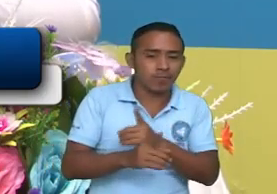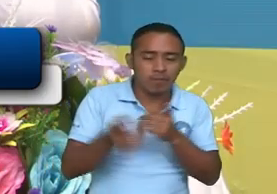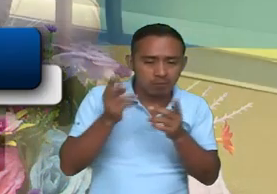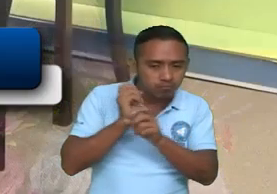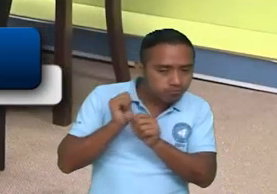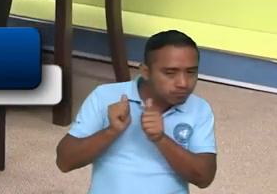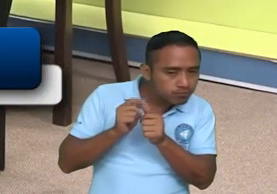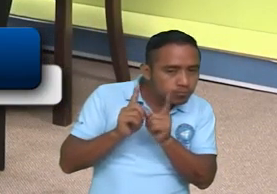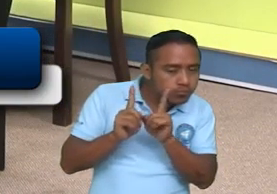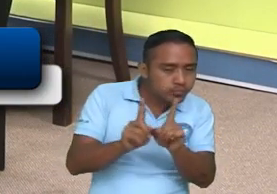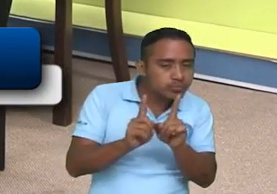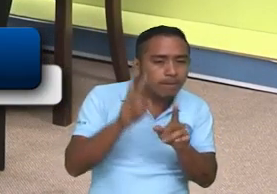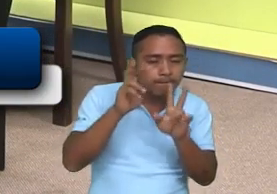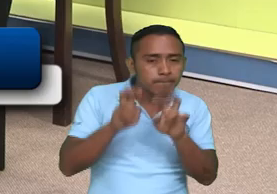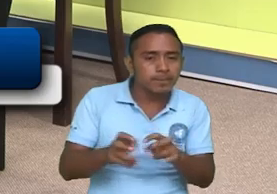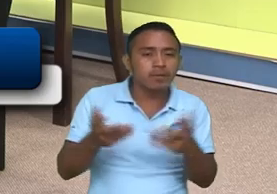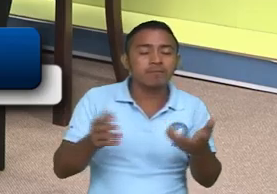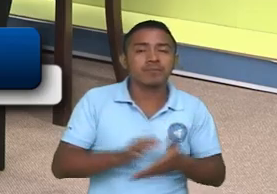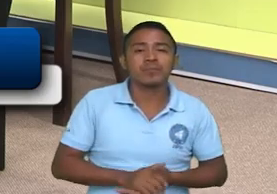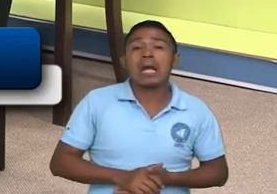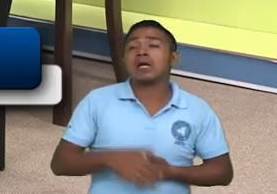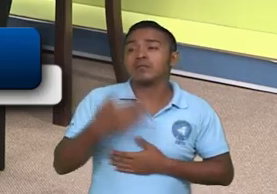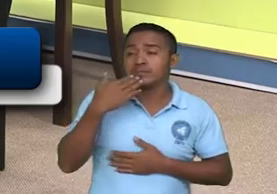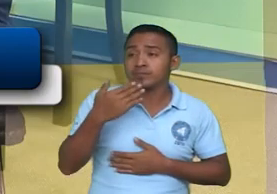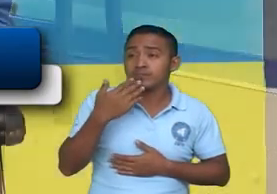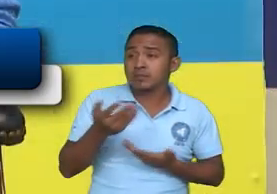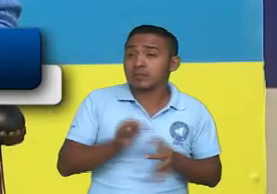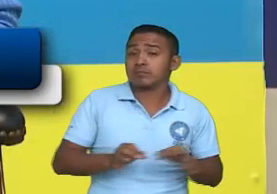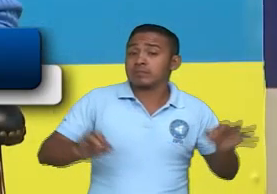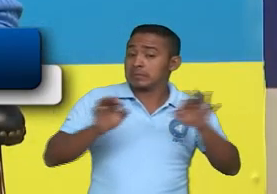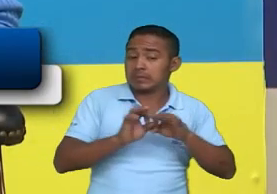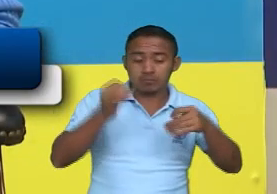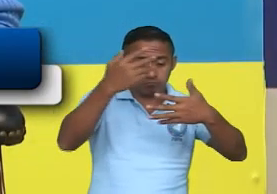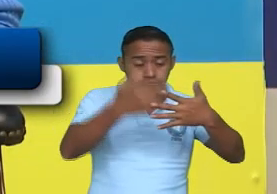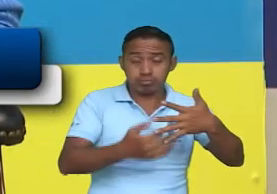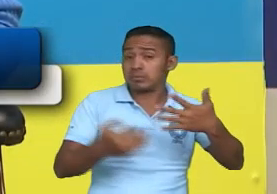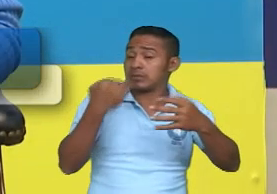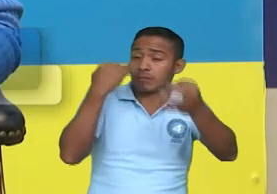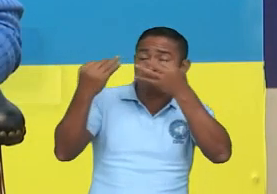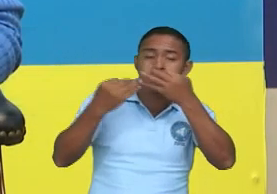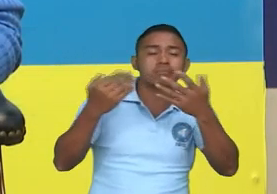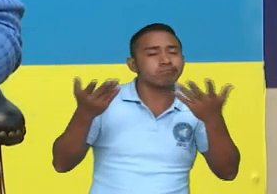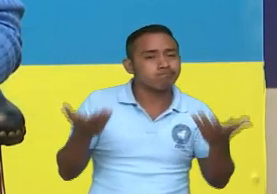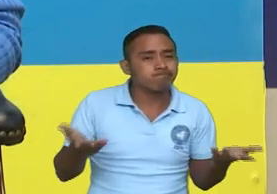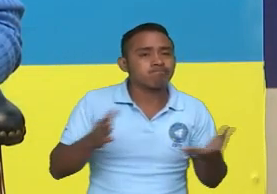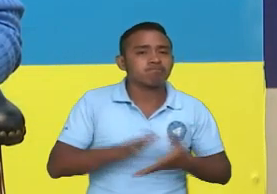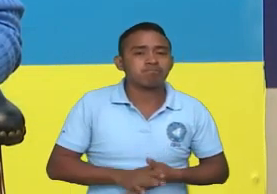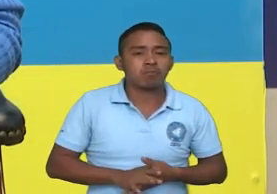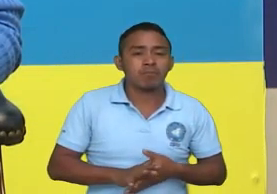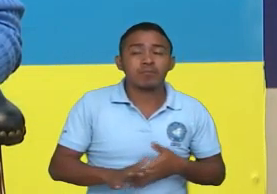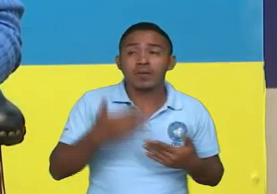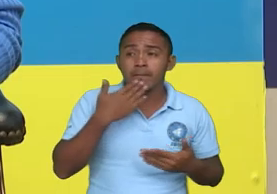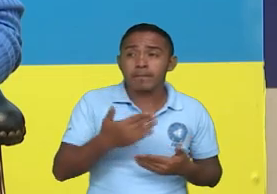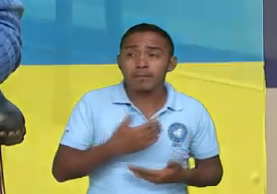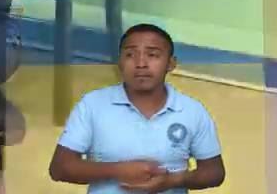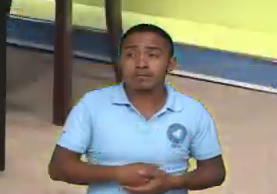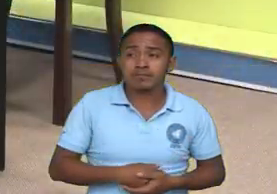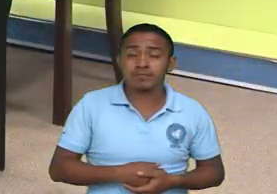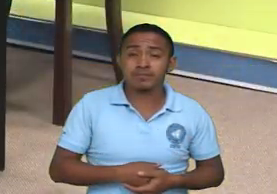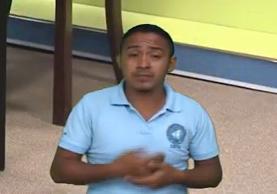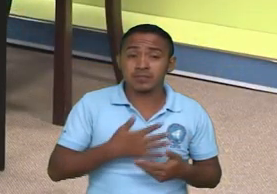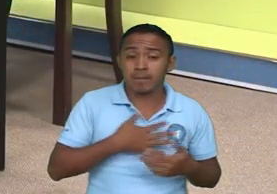lactante, incrementa hasta 4 o 5 veces el riesgo de que estos papás puedan tener otro bebé que también tenga muerte súbita del lactante. Entonces